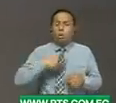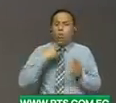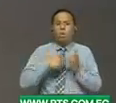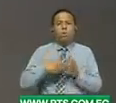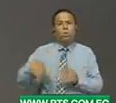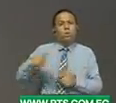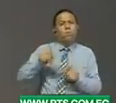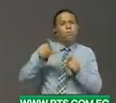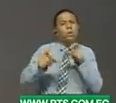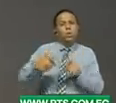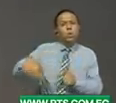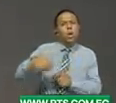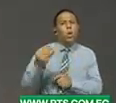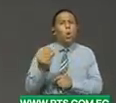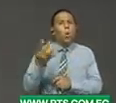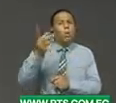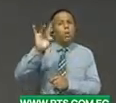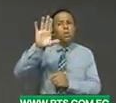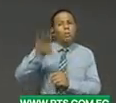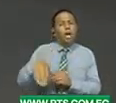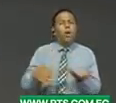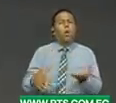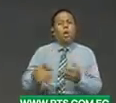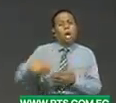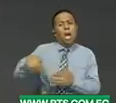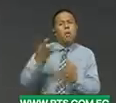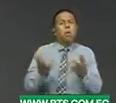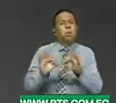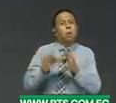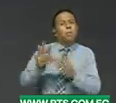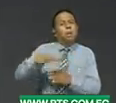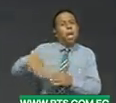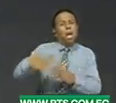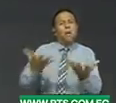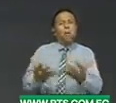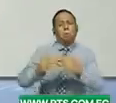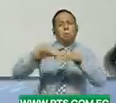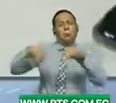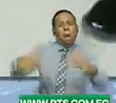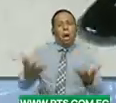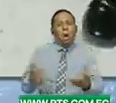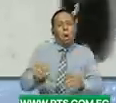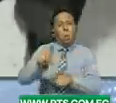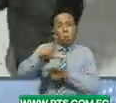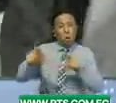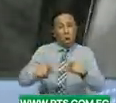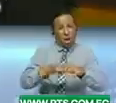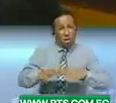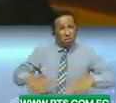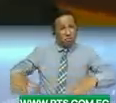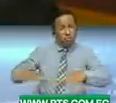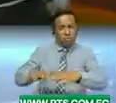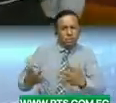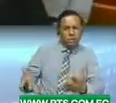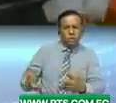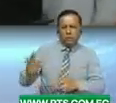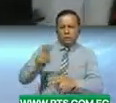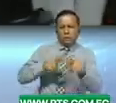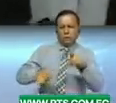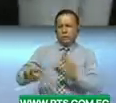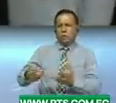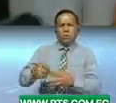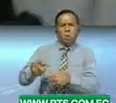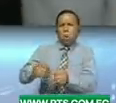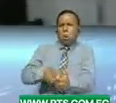adolescente infractor. Al venir de hogares disfuncionales y de un lugar o sector donde lo único que conocen es este tipo de magia, de este tipo